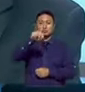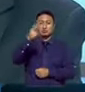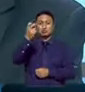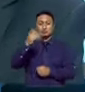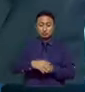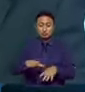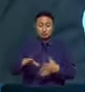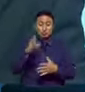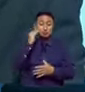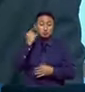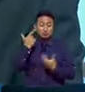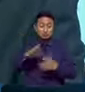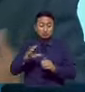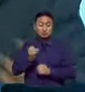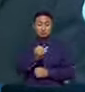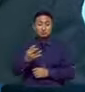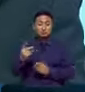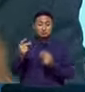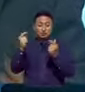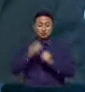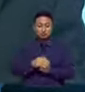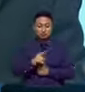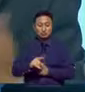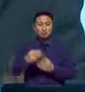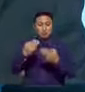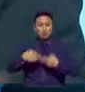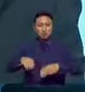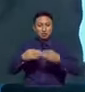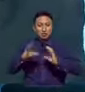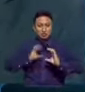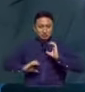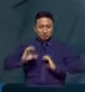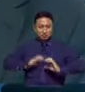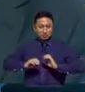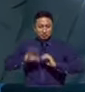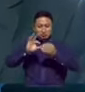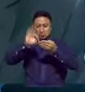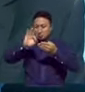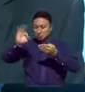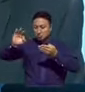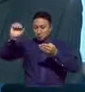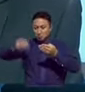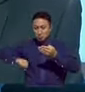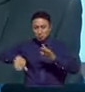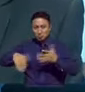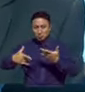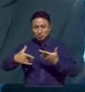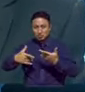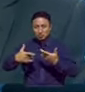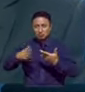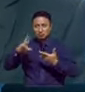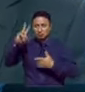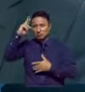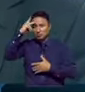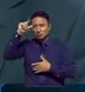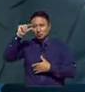en lo que es conteo rápido. Puedo decir que es un método científico, estadístico, para poder determinar con un margen de error